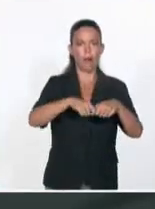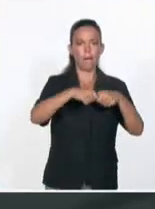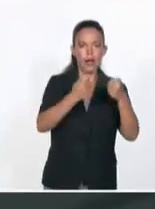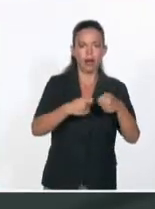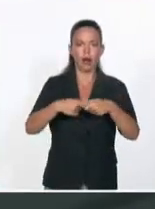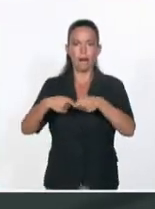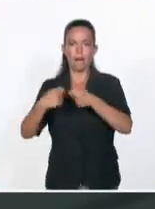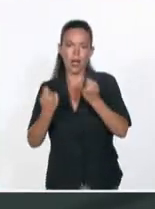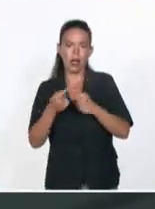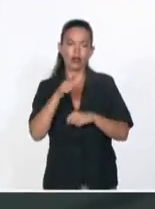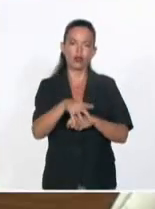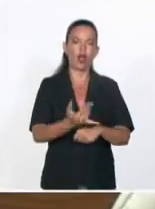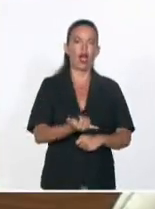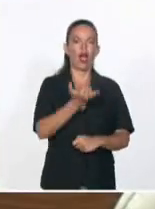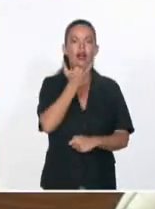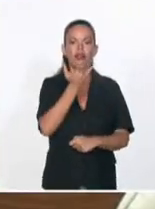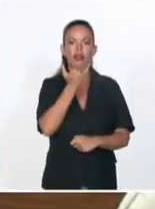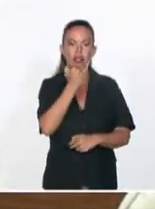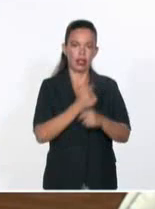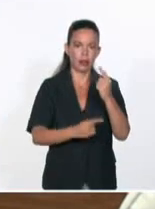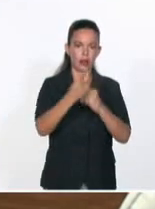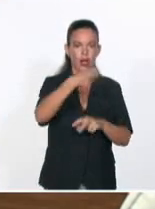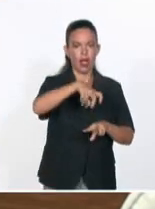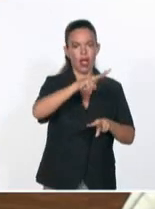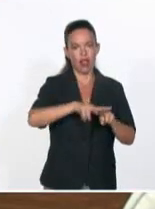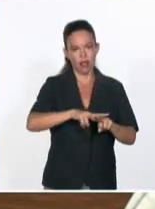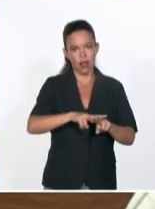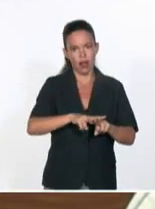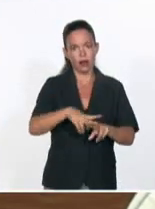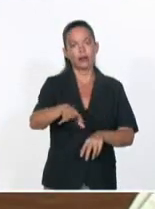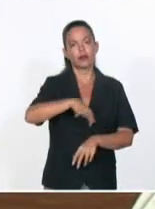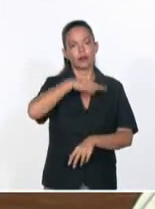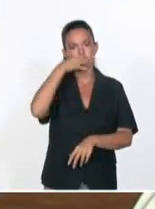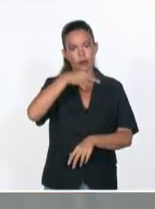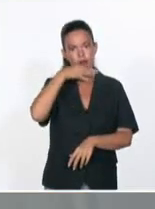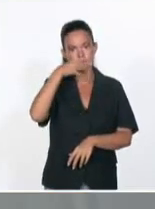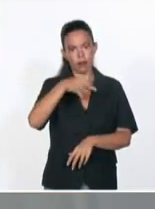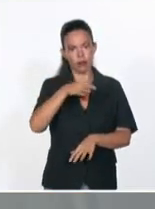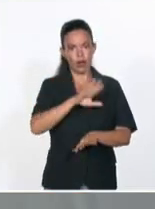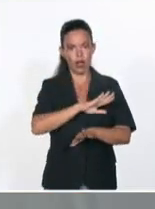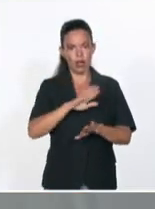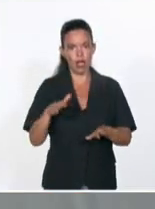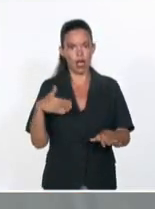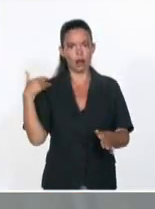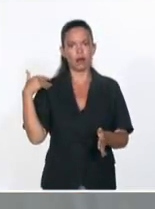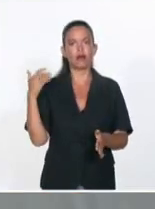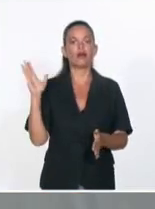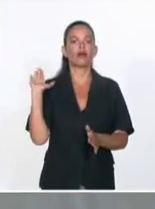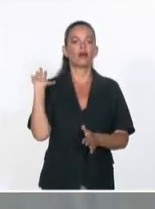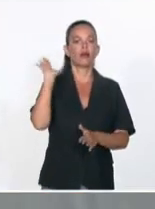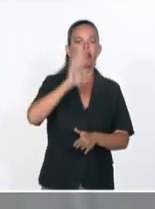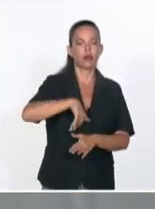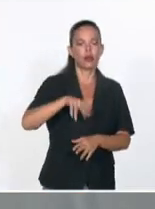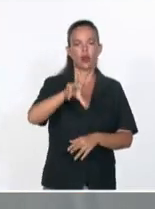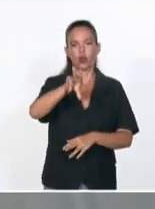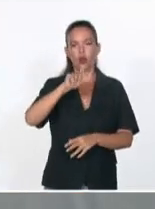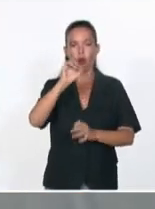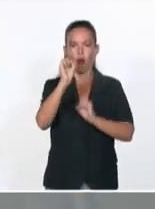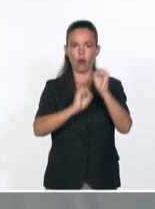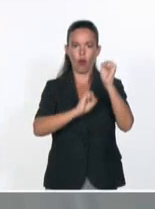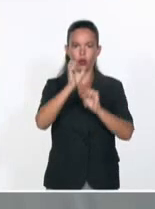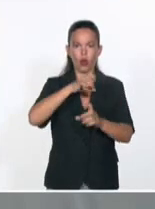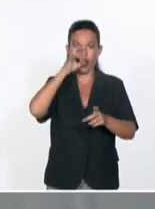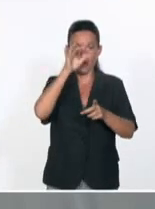abasto, fundamentalmente en La Habana, y anunció el arribo al país en las últimas horas de nuevas bombas que se instalarán de manera